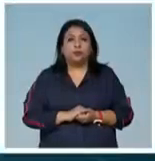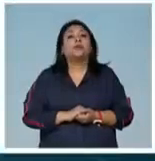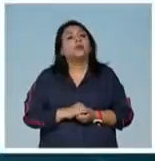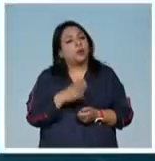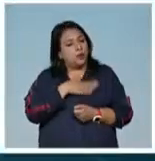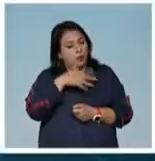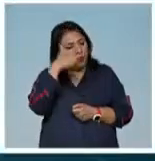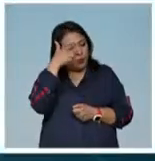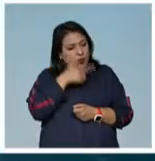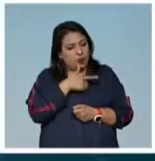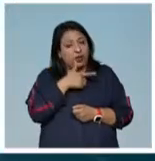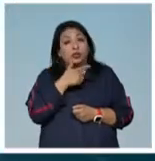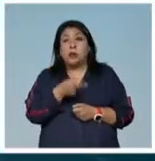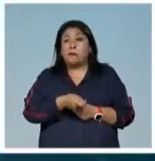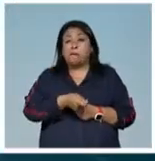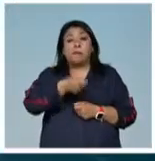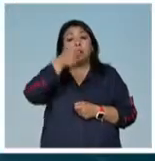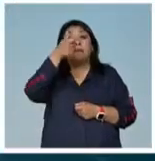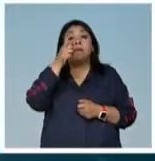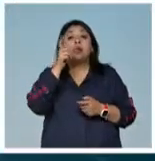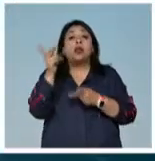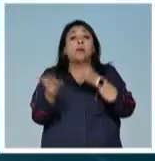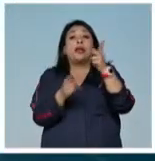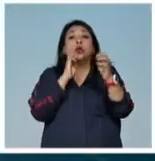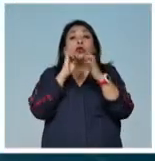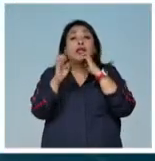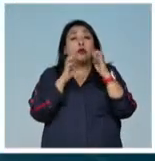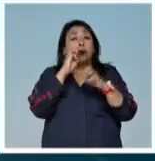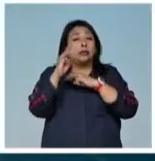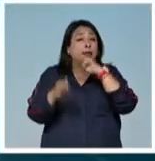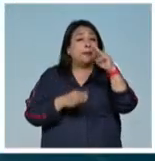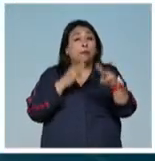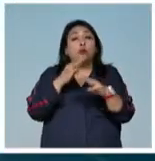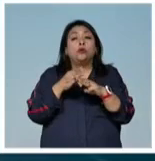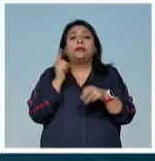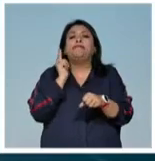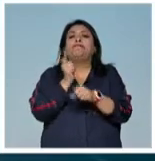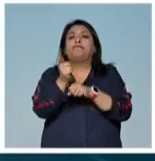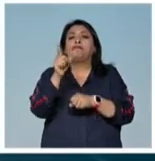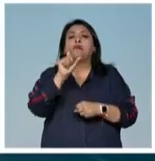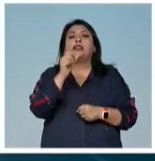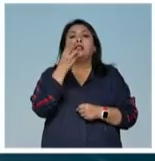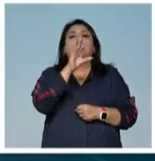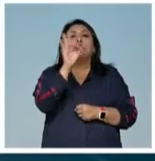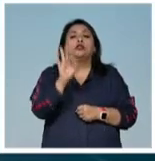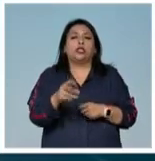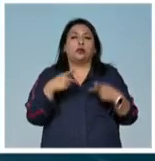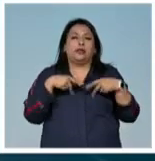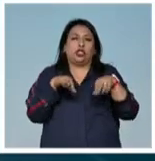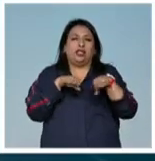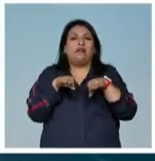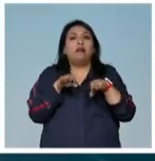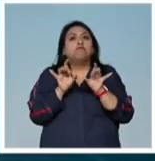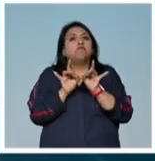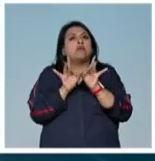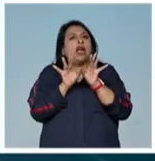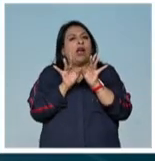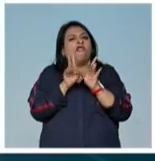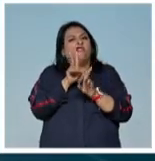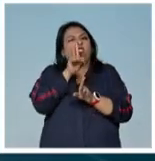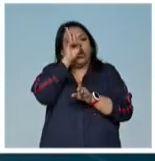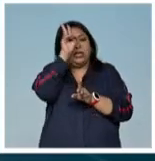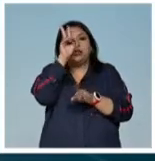Muy buenas noches. Por primera vez, una encuesta hecha en todo el mundo reveló que el 23% de los empleados sufre algún tipo de